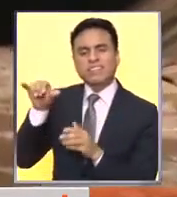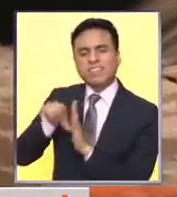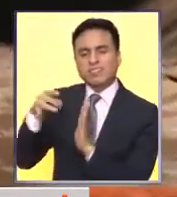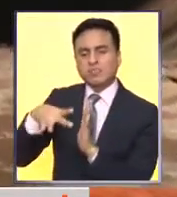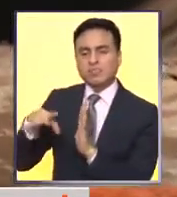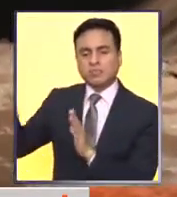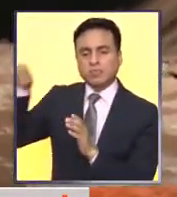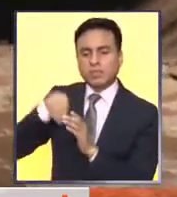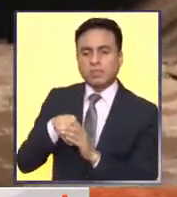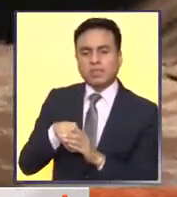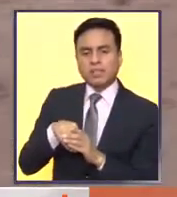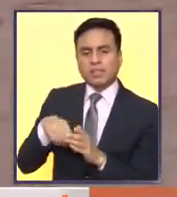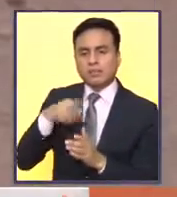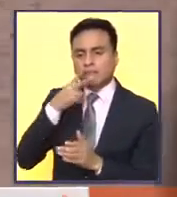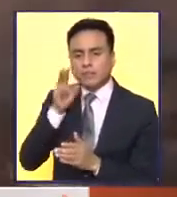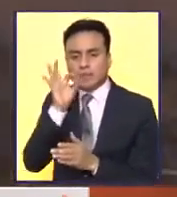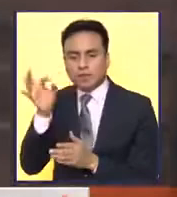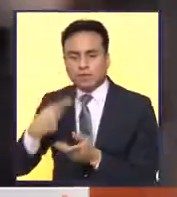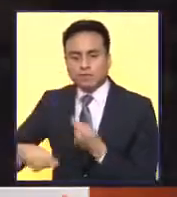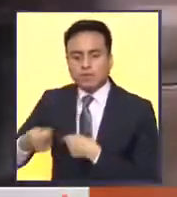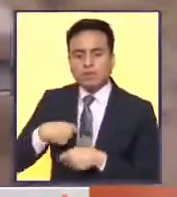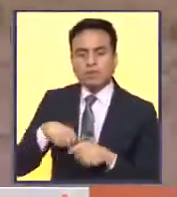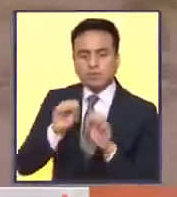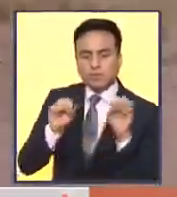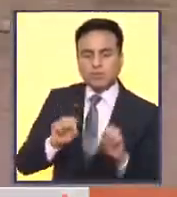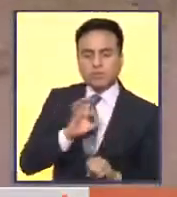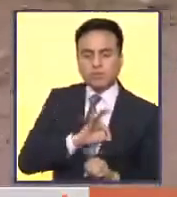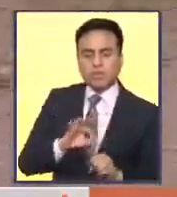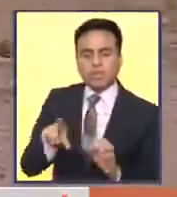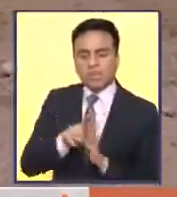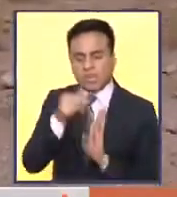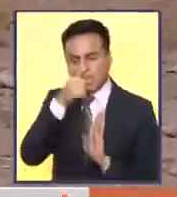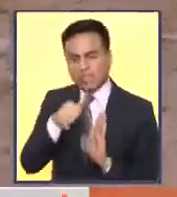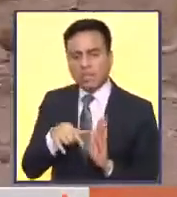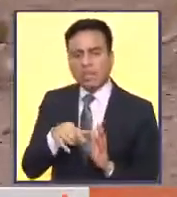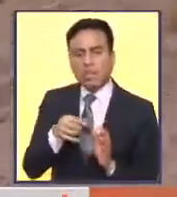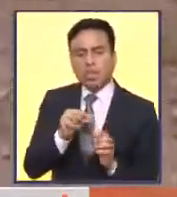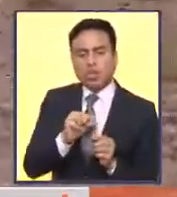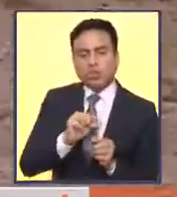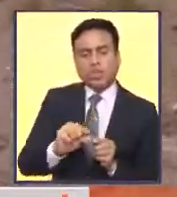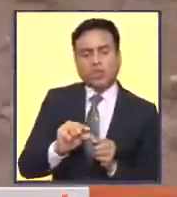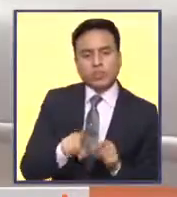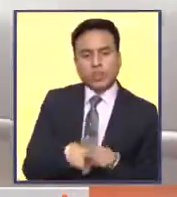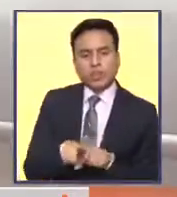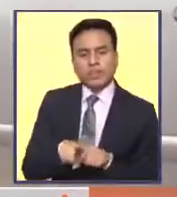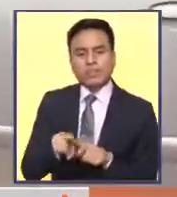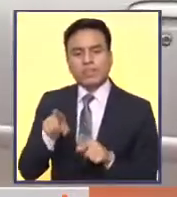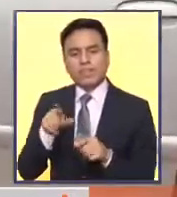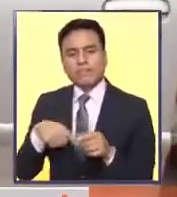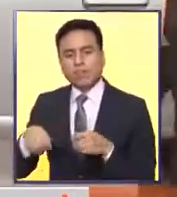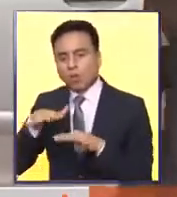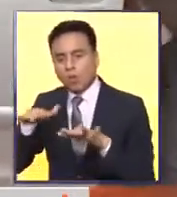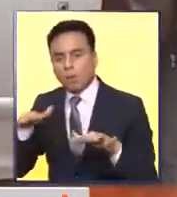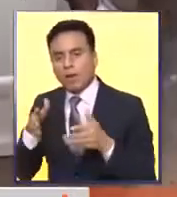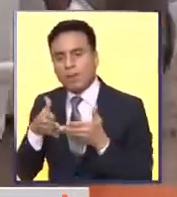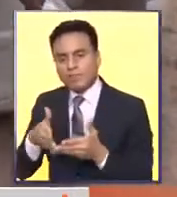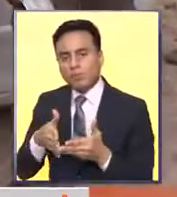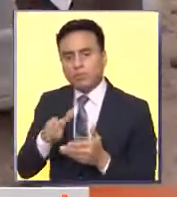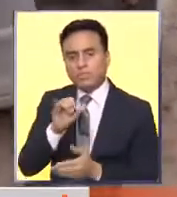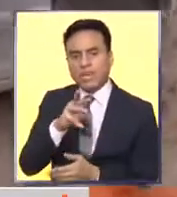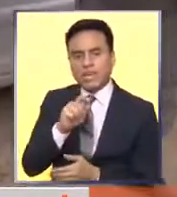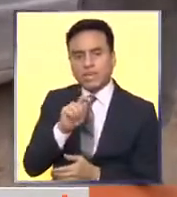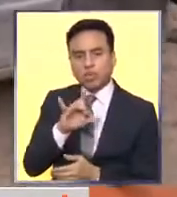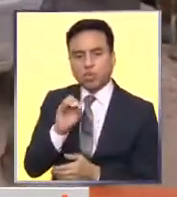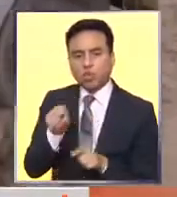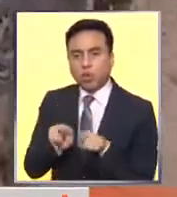tráfico de tabaco, los sistemas financieros ilegales conocidos como el gota a gota, el tráfico marítimo y el sicariato. Este último, una